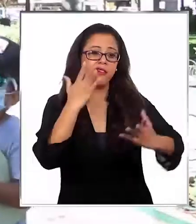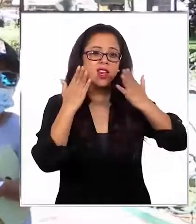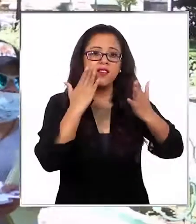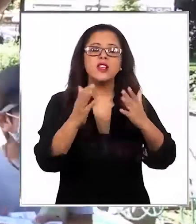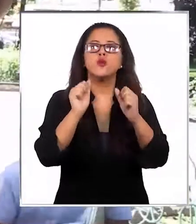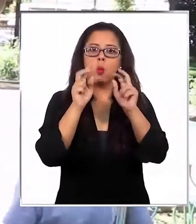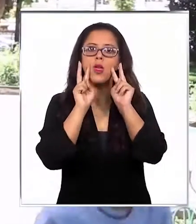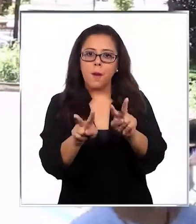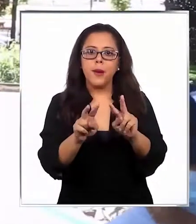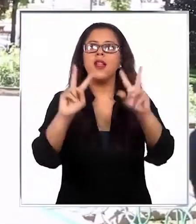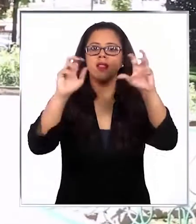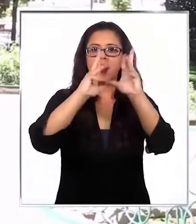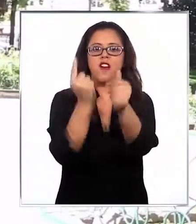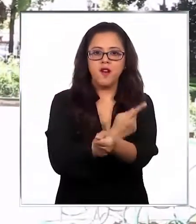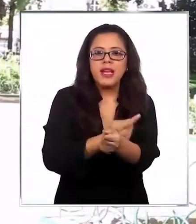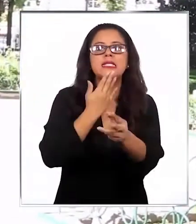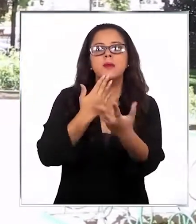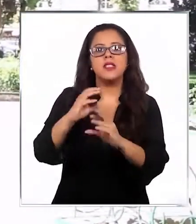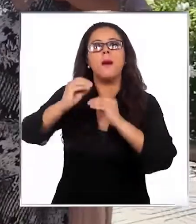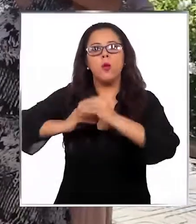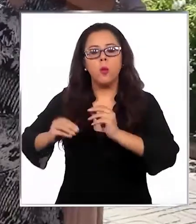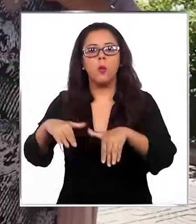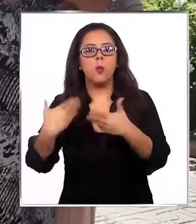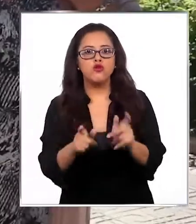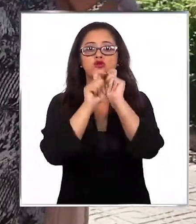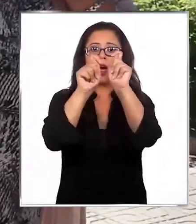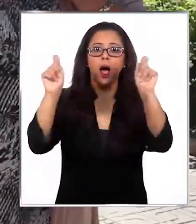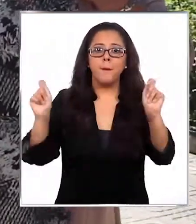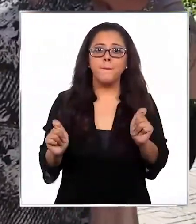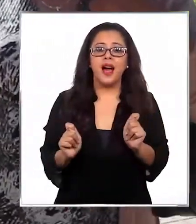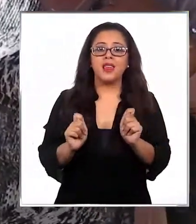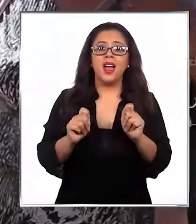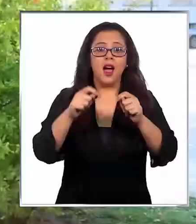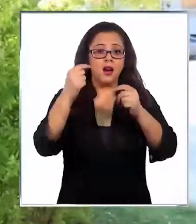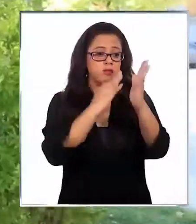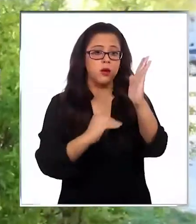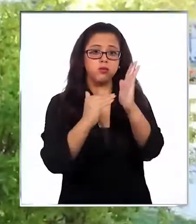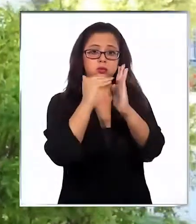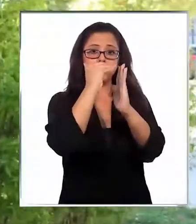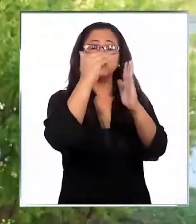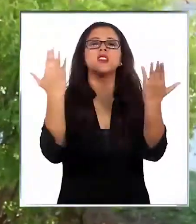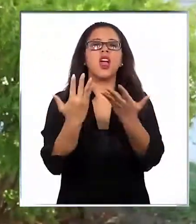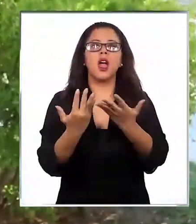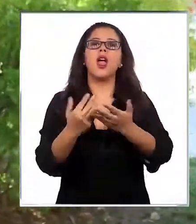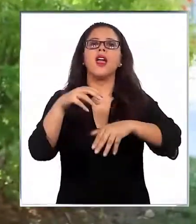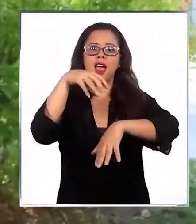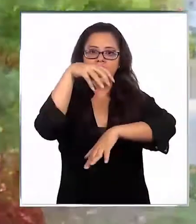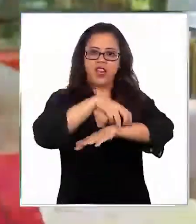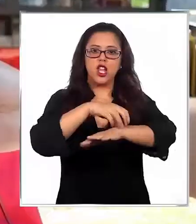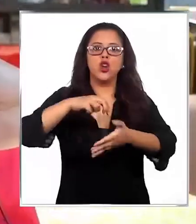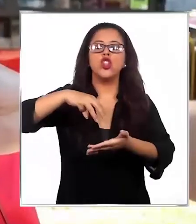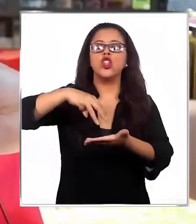se podrán ver claramente a nivel familiar y productivo. Por ello, la campaña en distintos niveles en el Maule. Y vamos